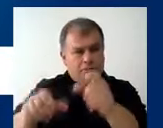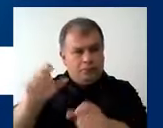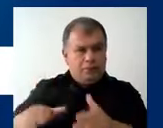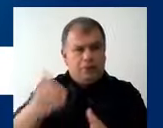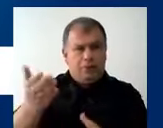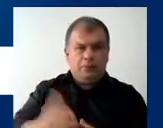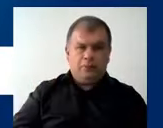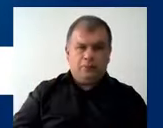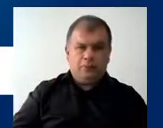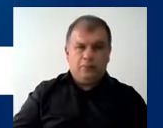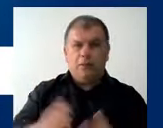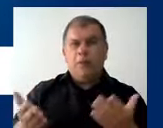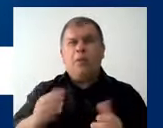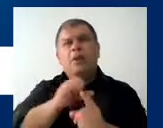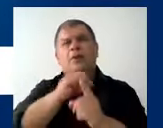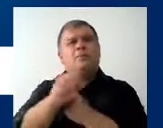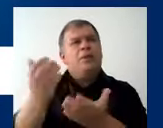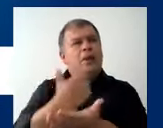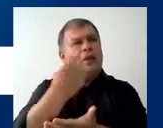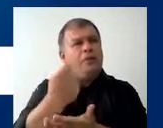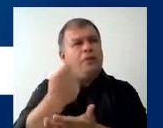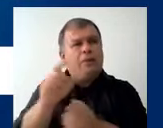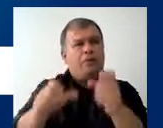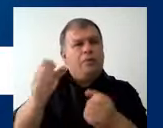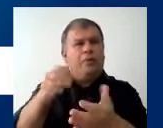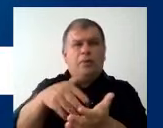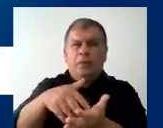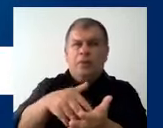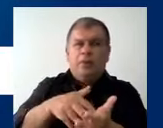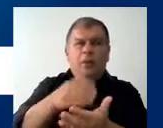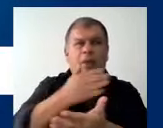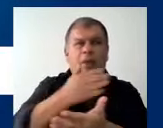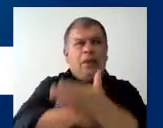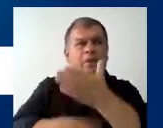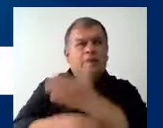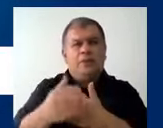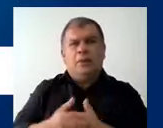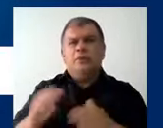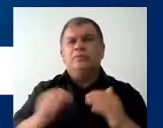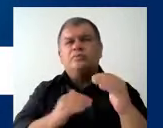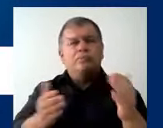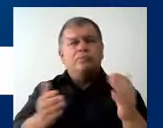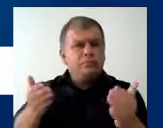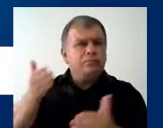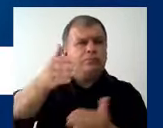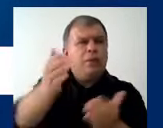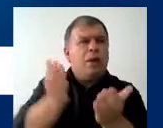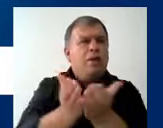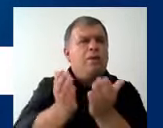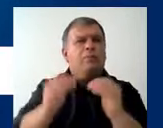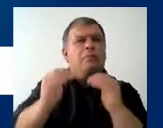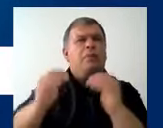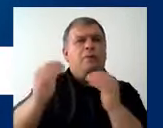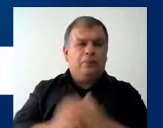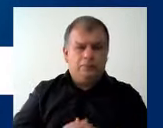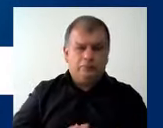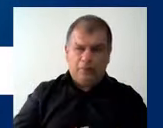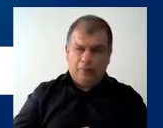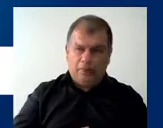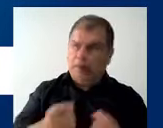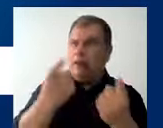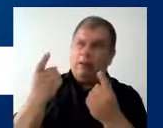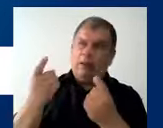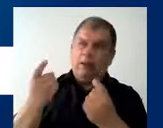¿Cuál es la situación económica de las personas con discapacidad y el nivel educativo? Esa pregunta